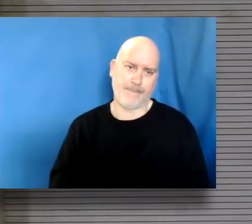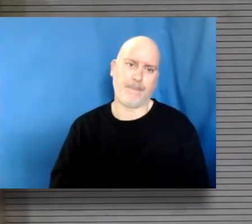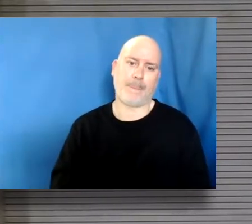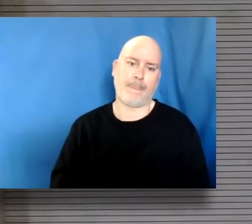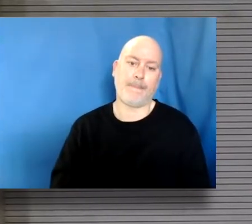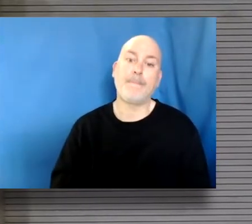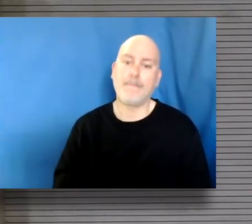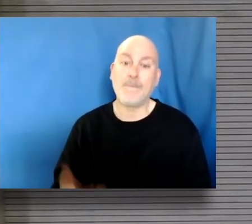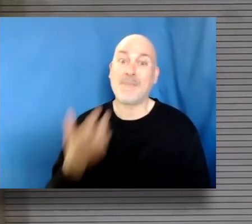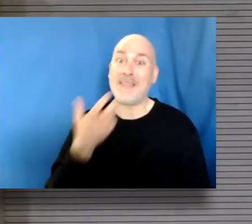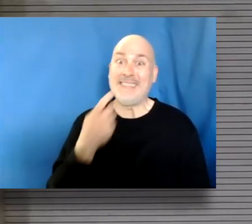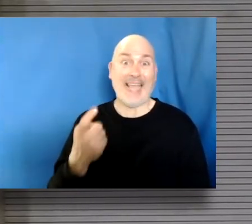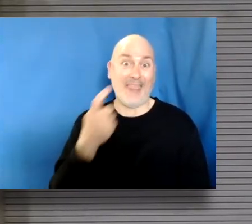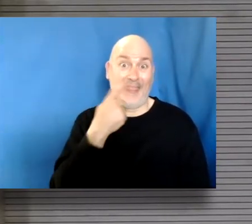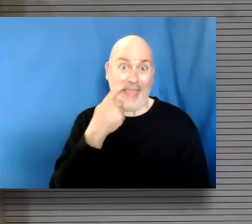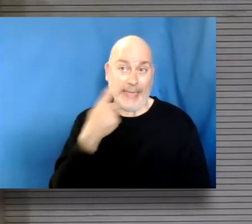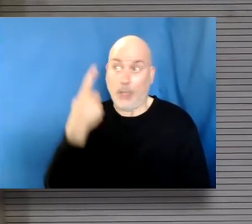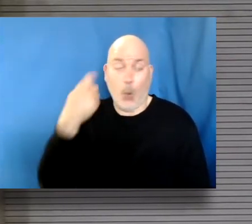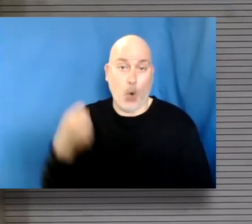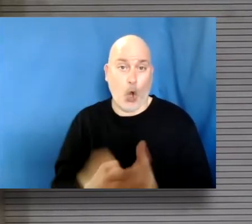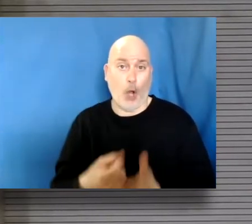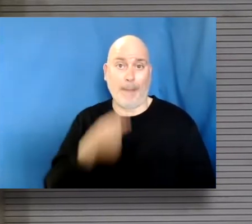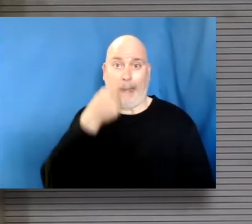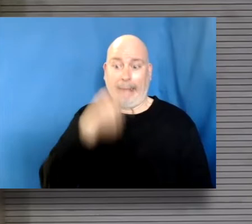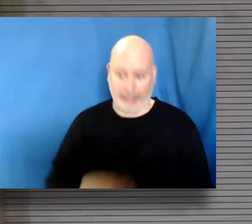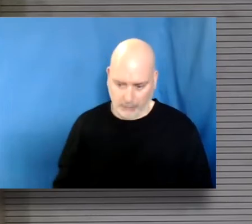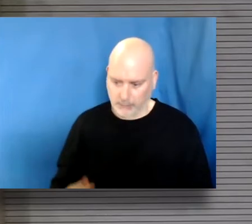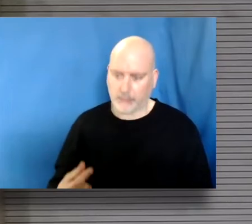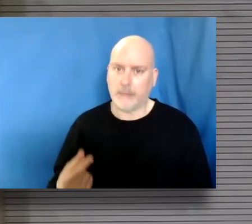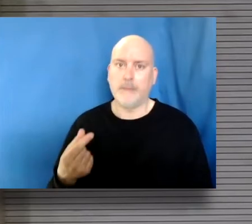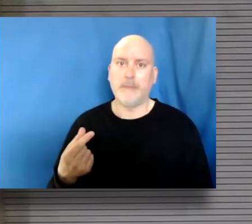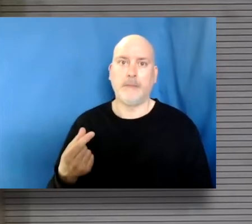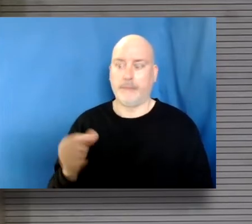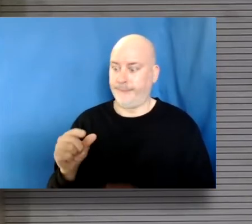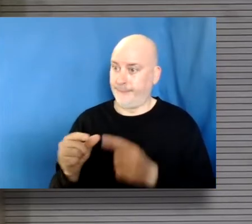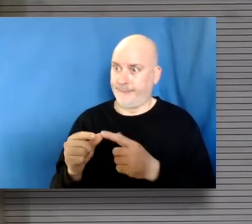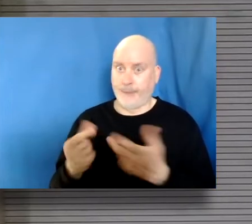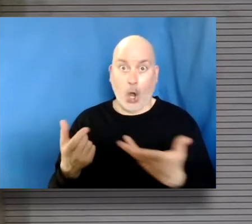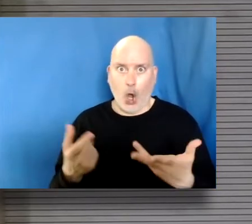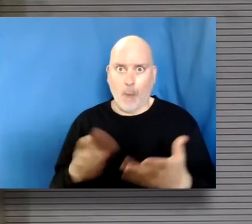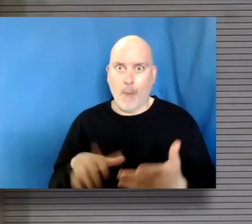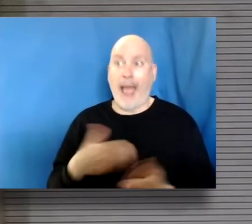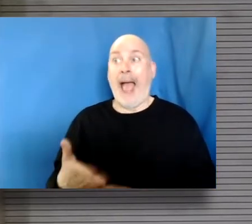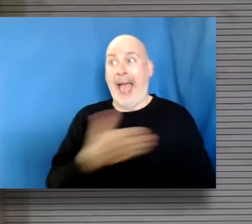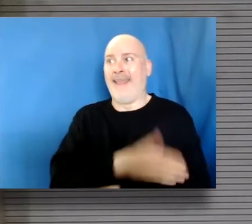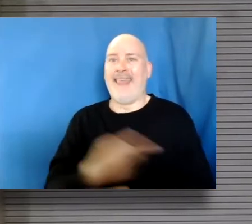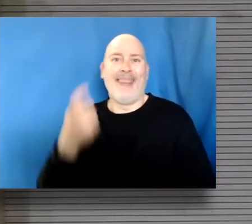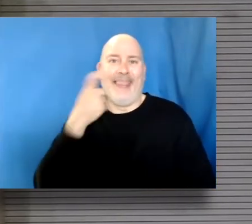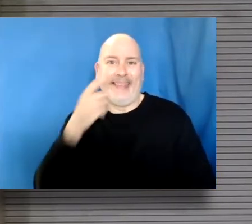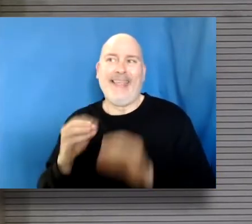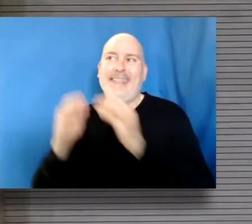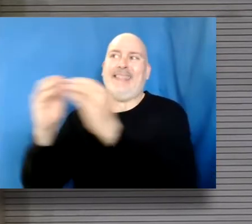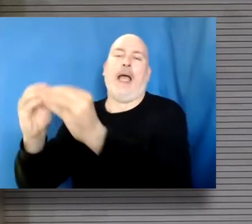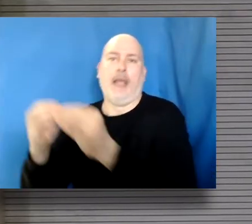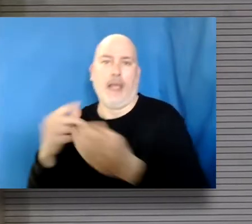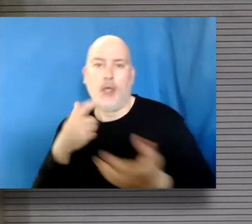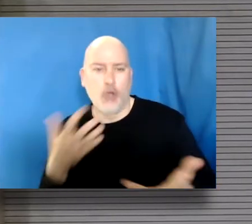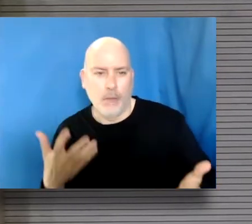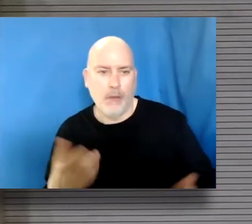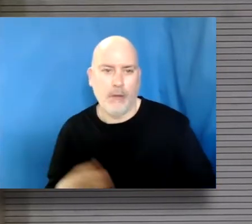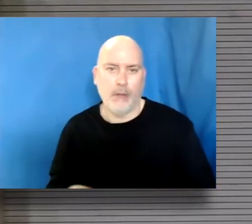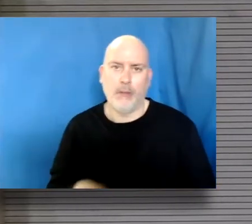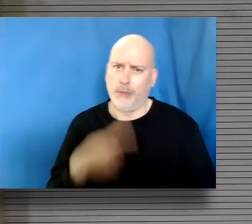Si al niño se le cae un diente por un golpe, ¿cómo lo conservamos antes de llevarlo al dentista? Vale, muy buenas preguntas,